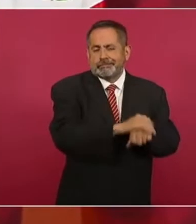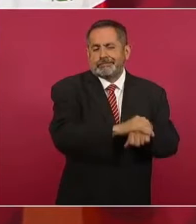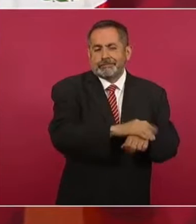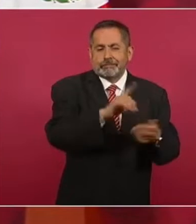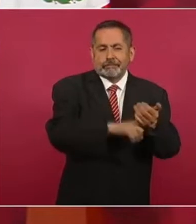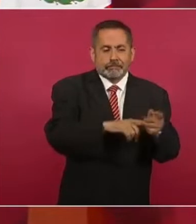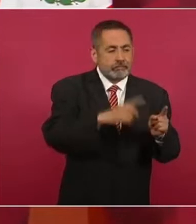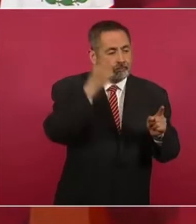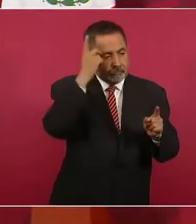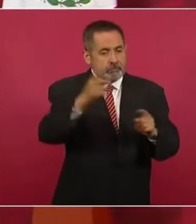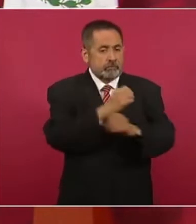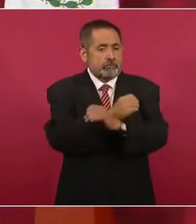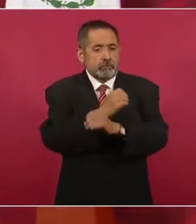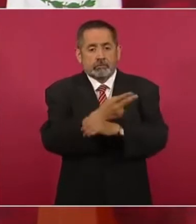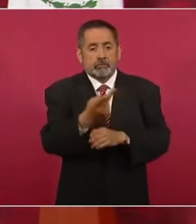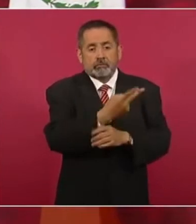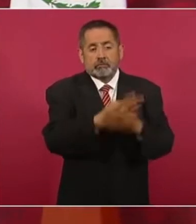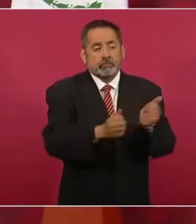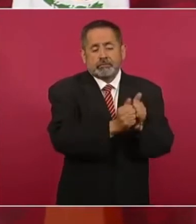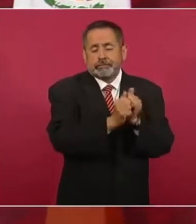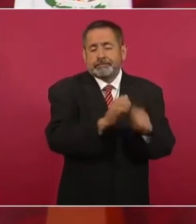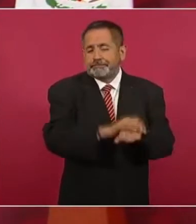del dueño de Oxxo.